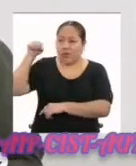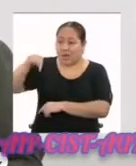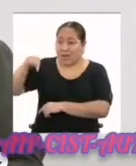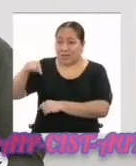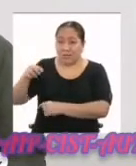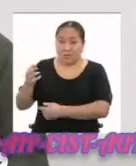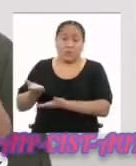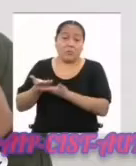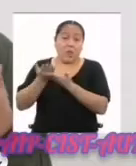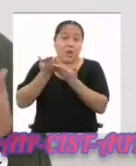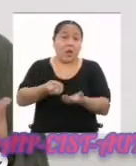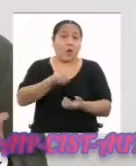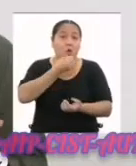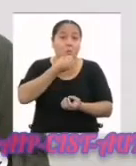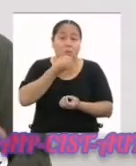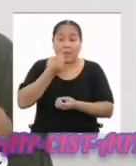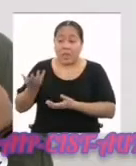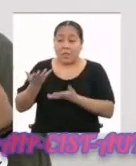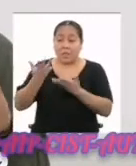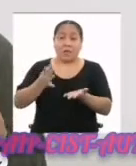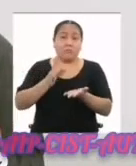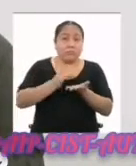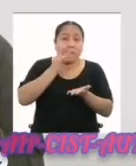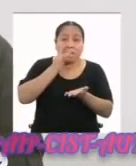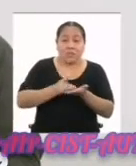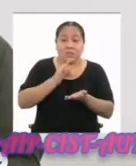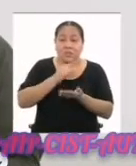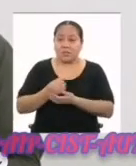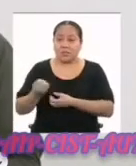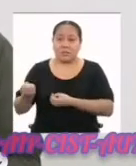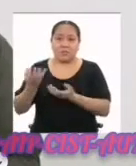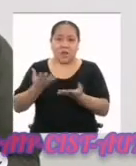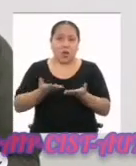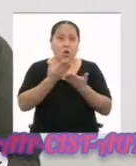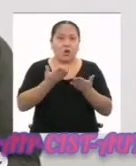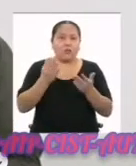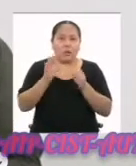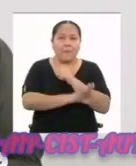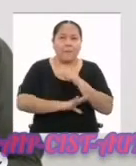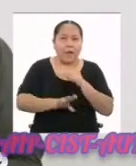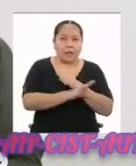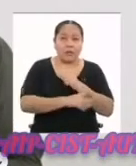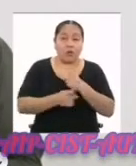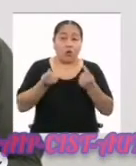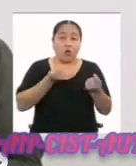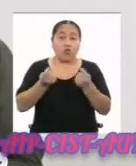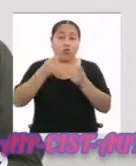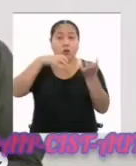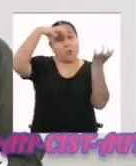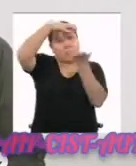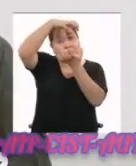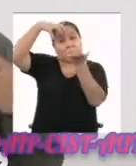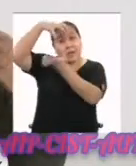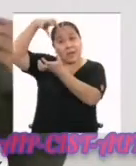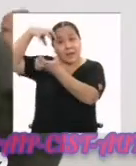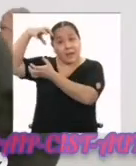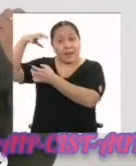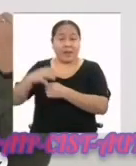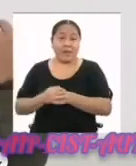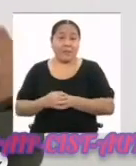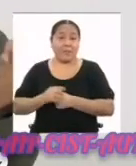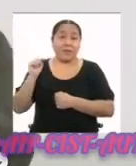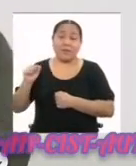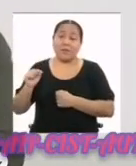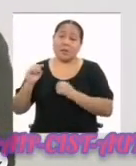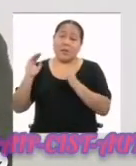de alimentos, de medicina, de materias primas, regulan el clima y además son el hogar